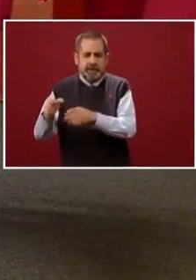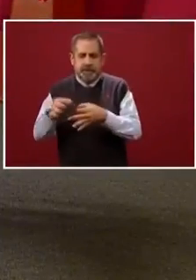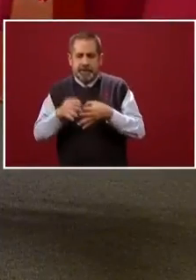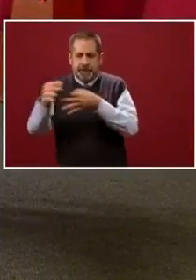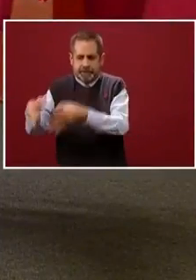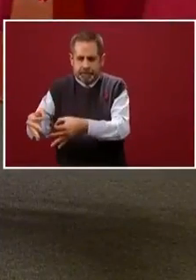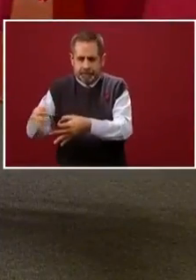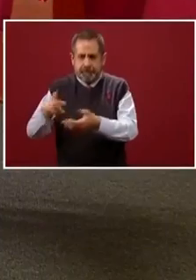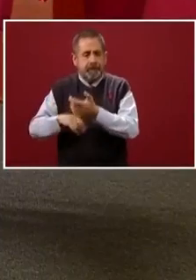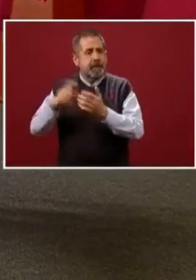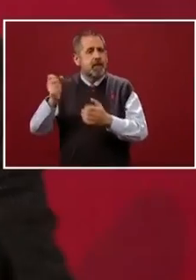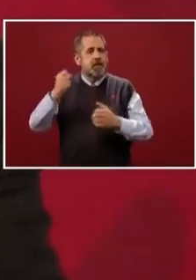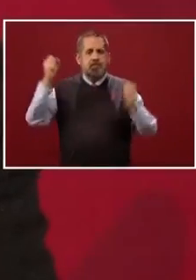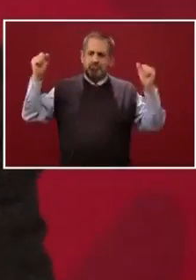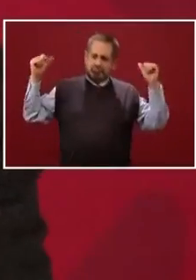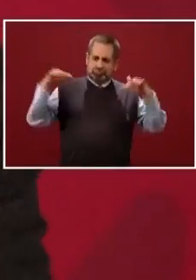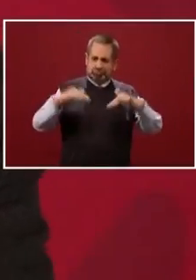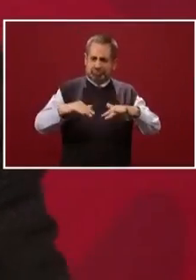masivos,